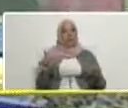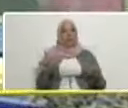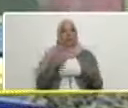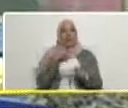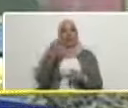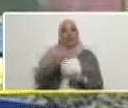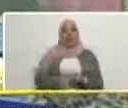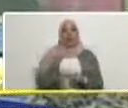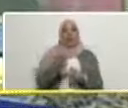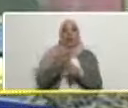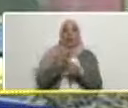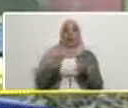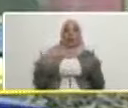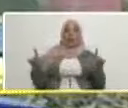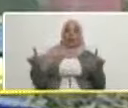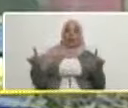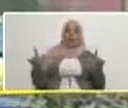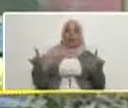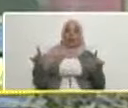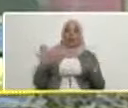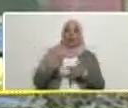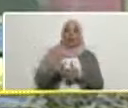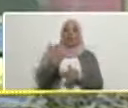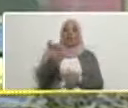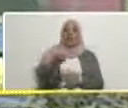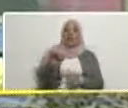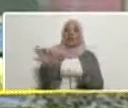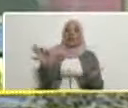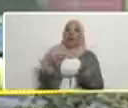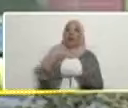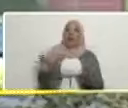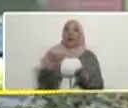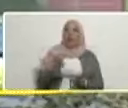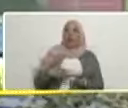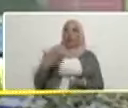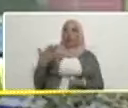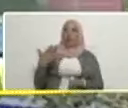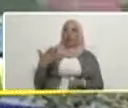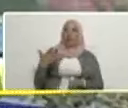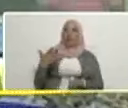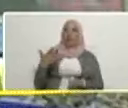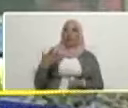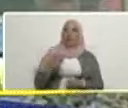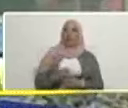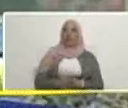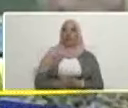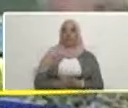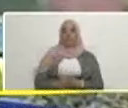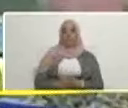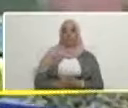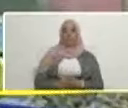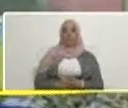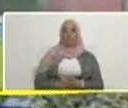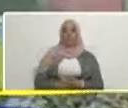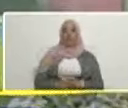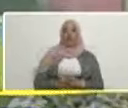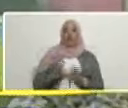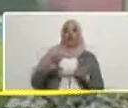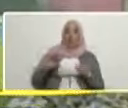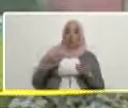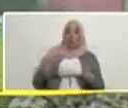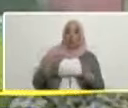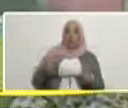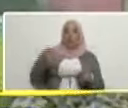verdad nos hará libres y con la verdad nadie puede. Así que vamos a lanzar con mucha fuerza